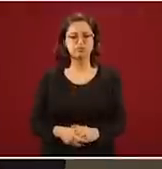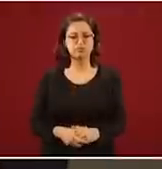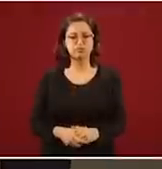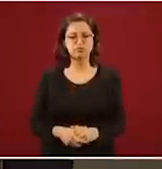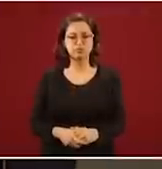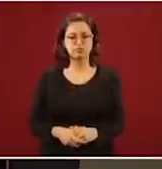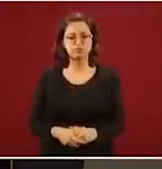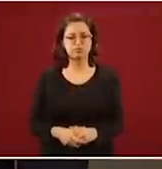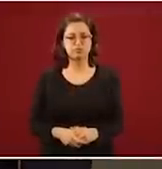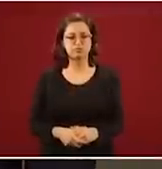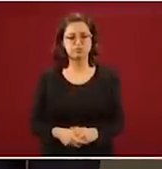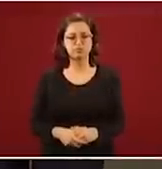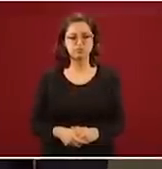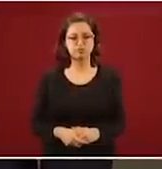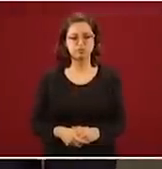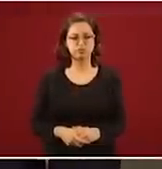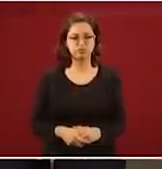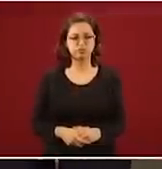para que se vaya